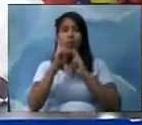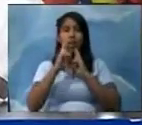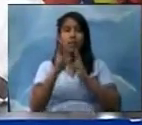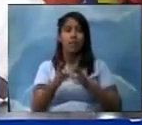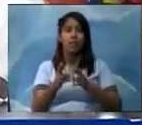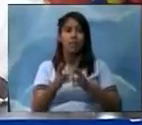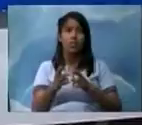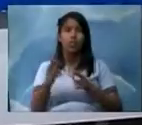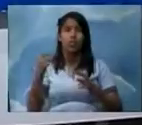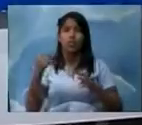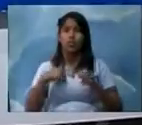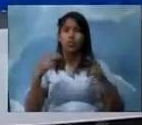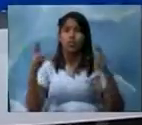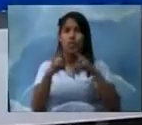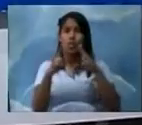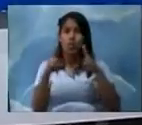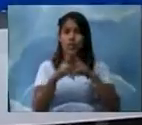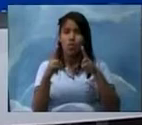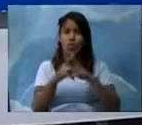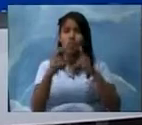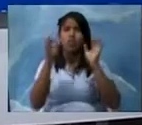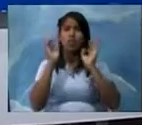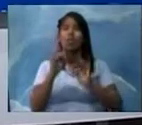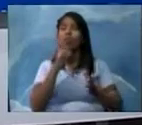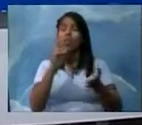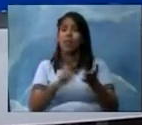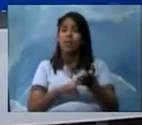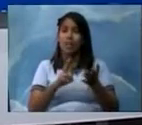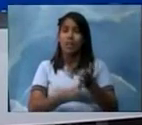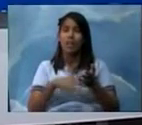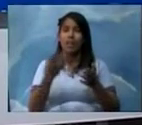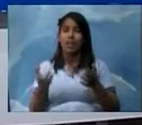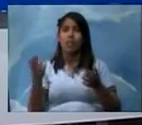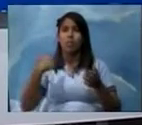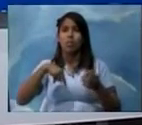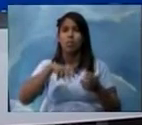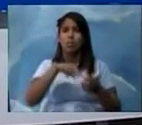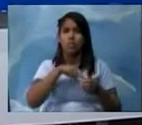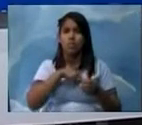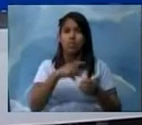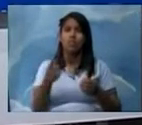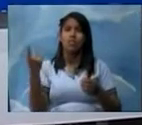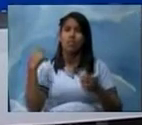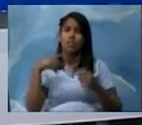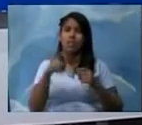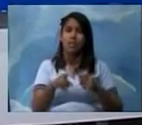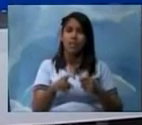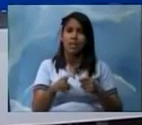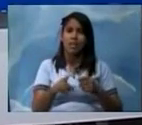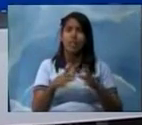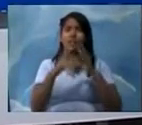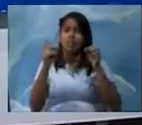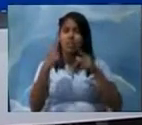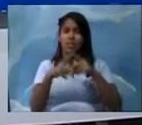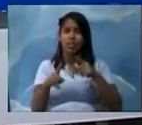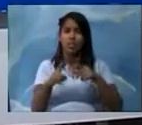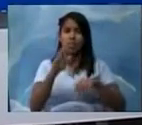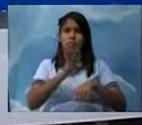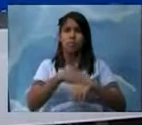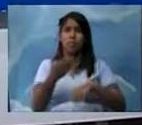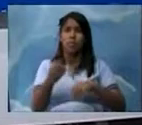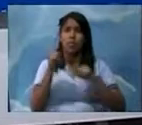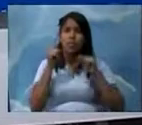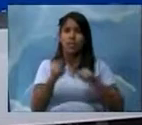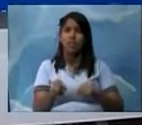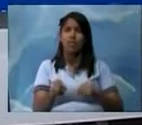rey yo conozco ciertamente que vosotros pé dilaciones